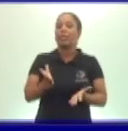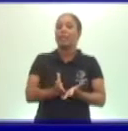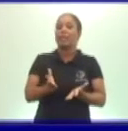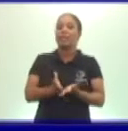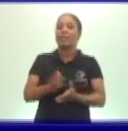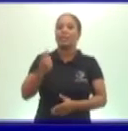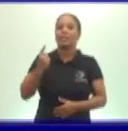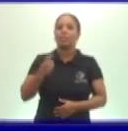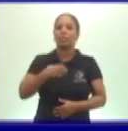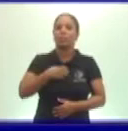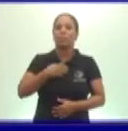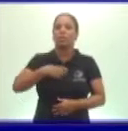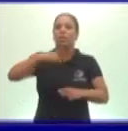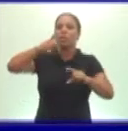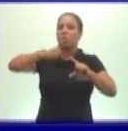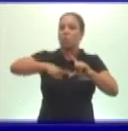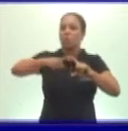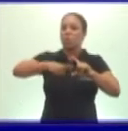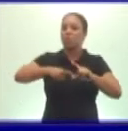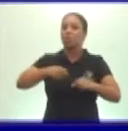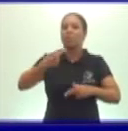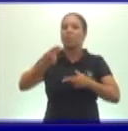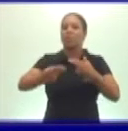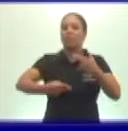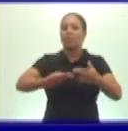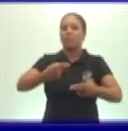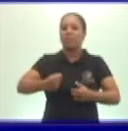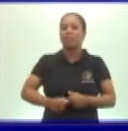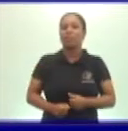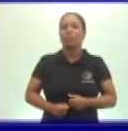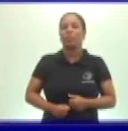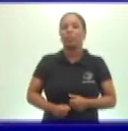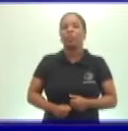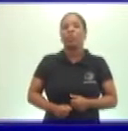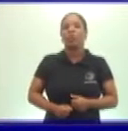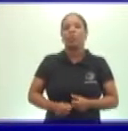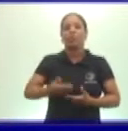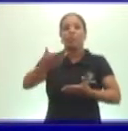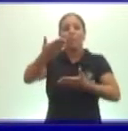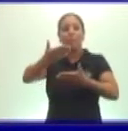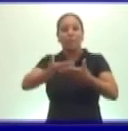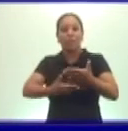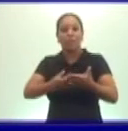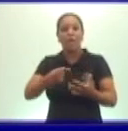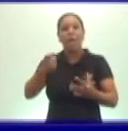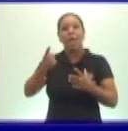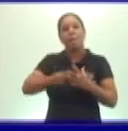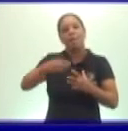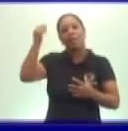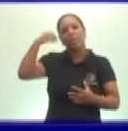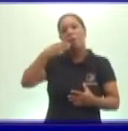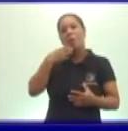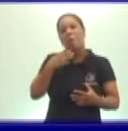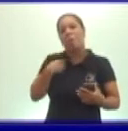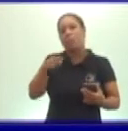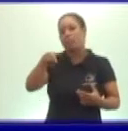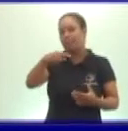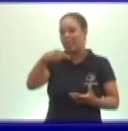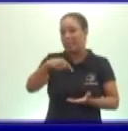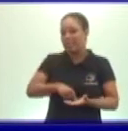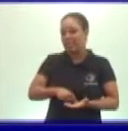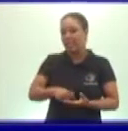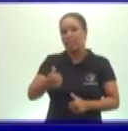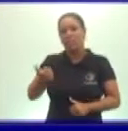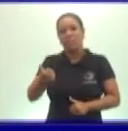tienen contenido la realización de un diagnóstico. El diagnóstico generalmente se piensa que es un